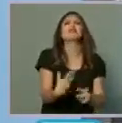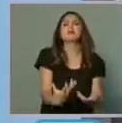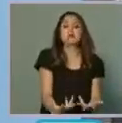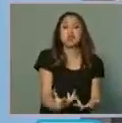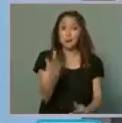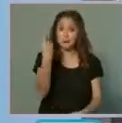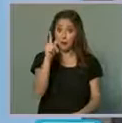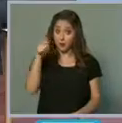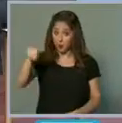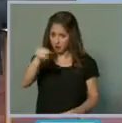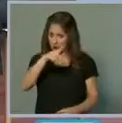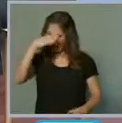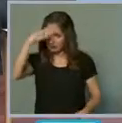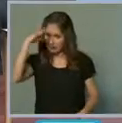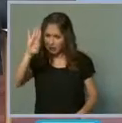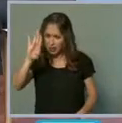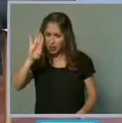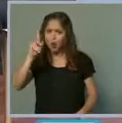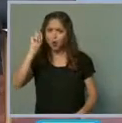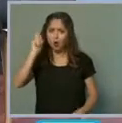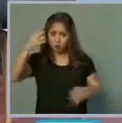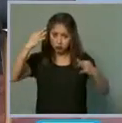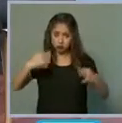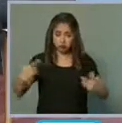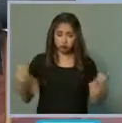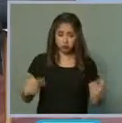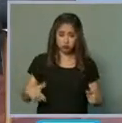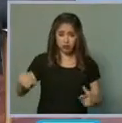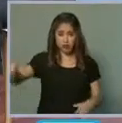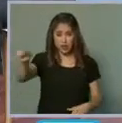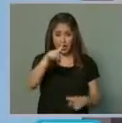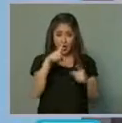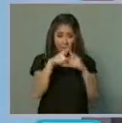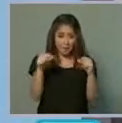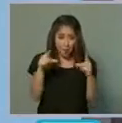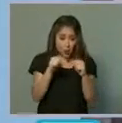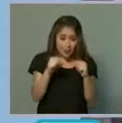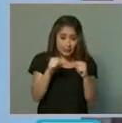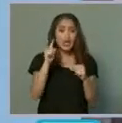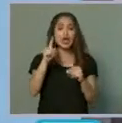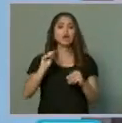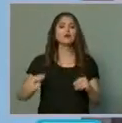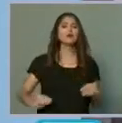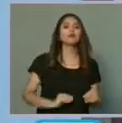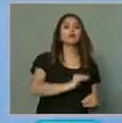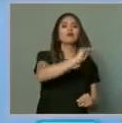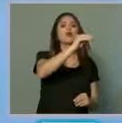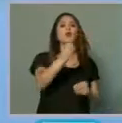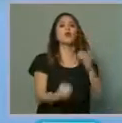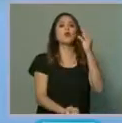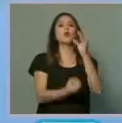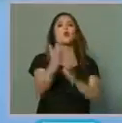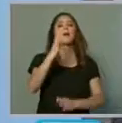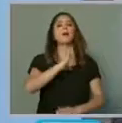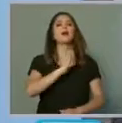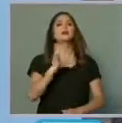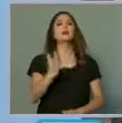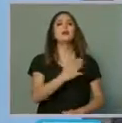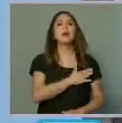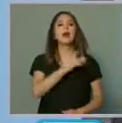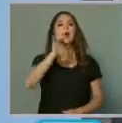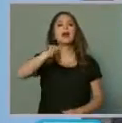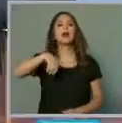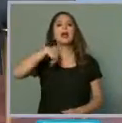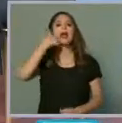no el emperador, un señor feudal japonés, había enviado a la Nueva España con la idea de llegar